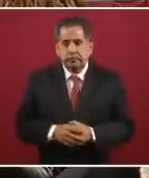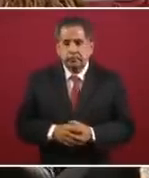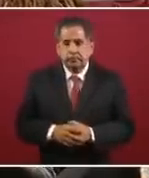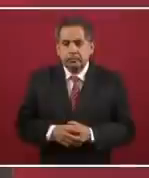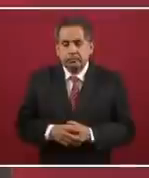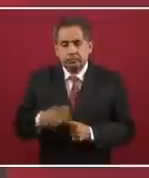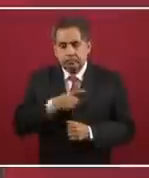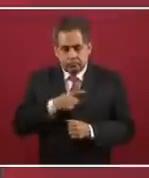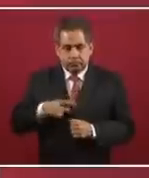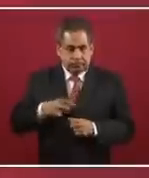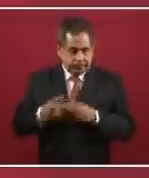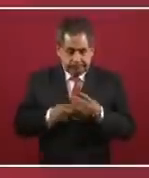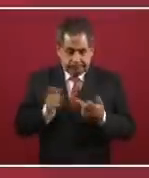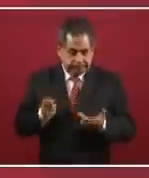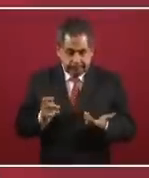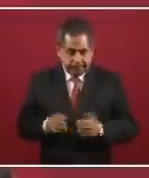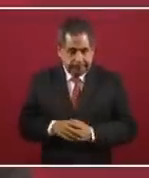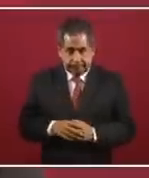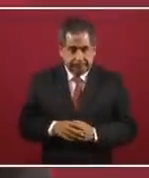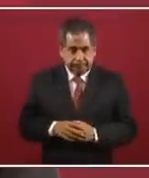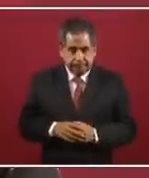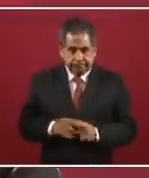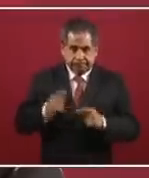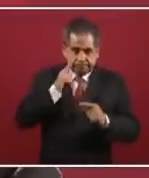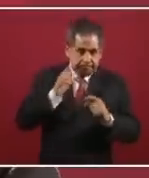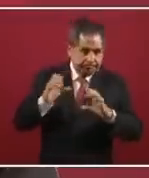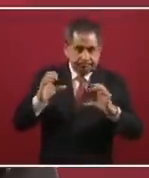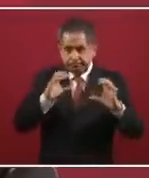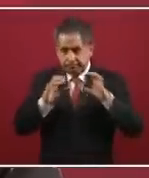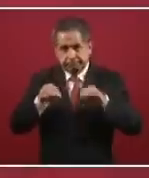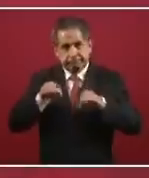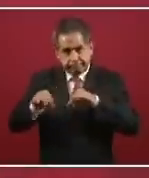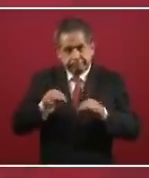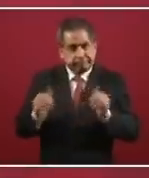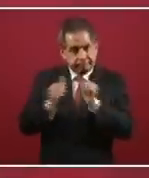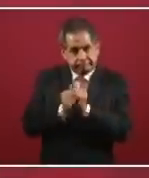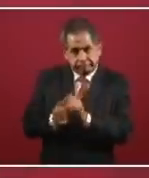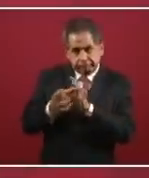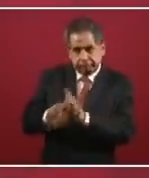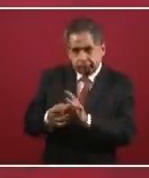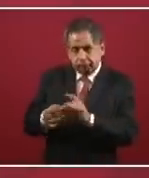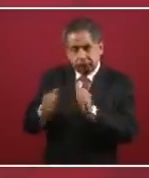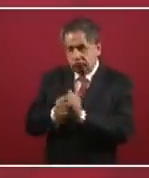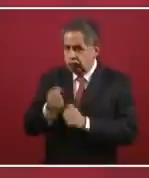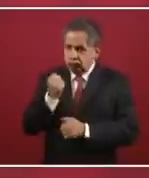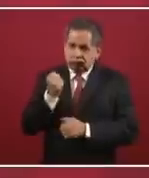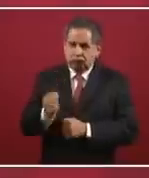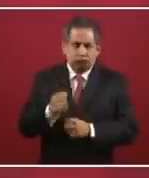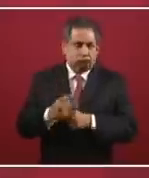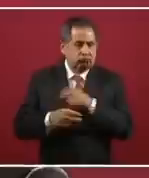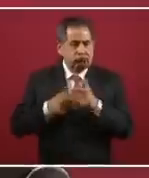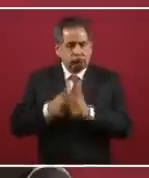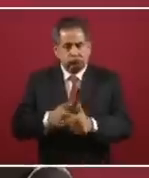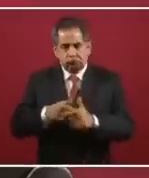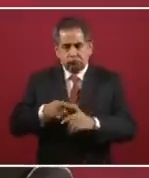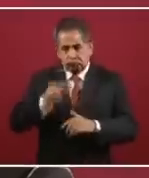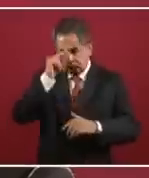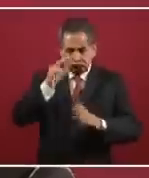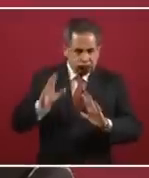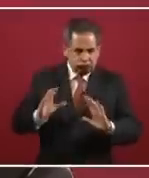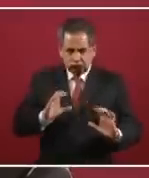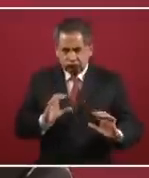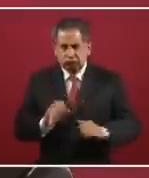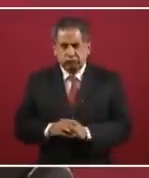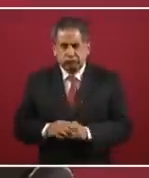hay que estar muy alertas, hay que trabajar con mucha firmeza, con astucia,